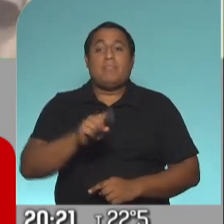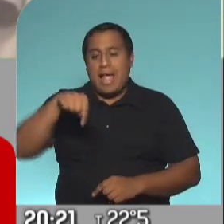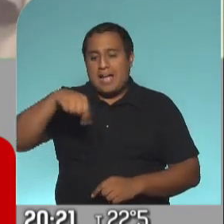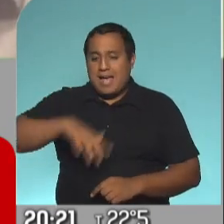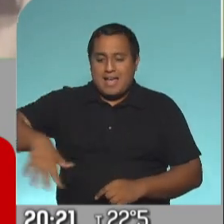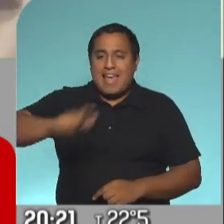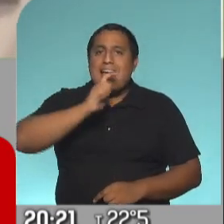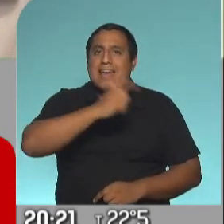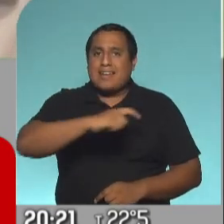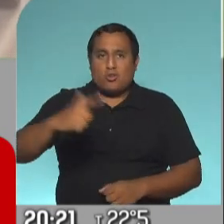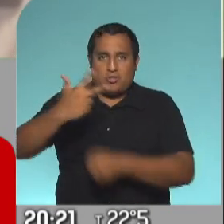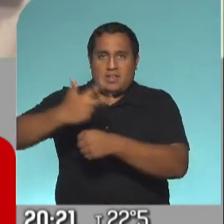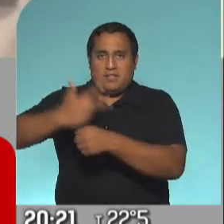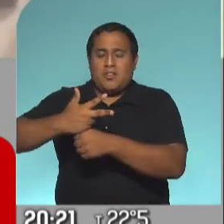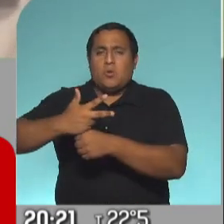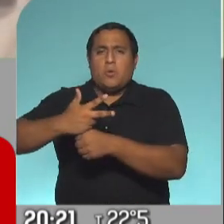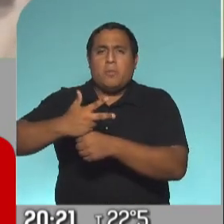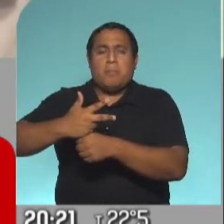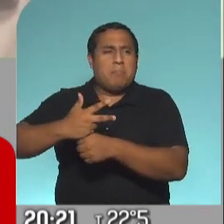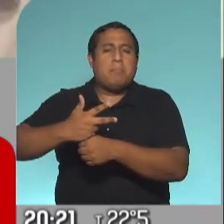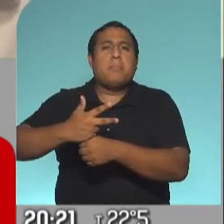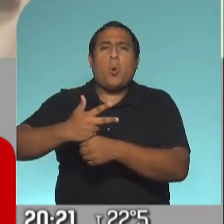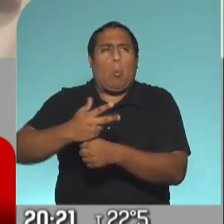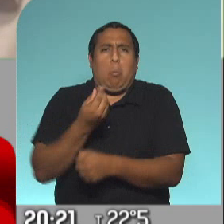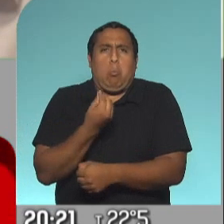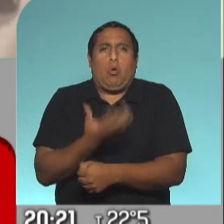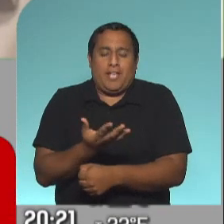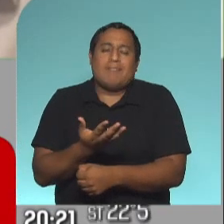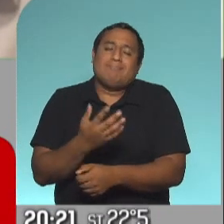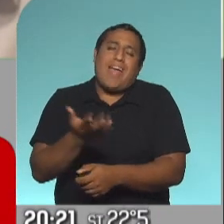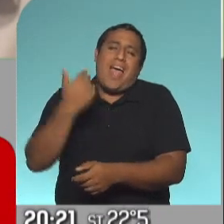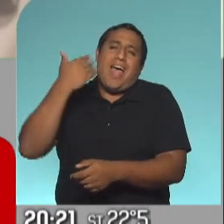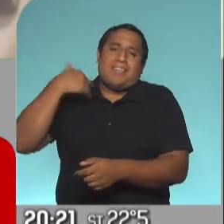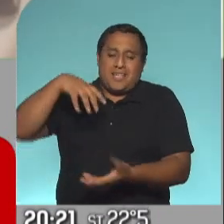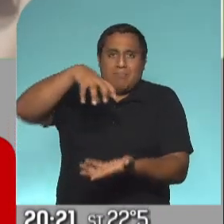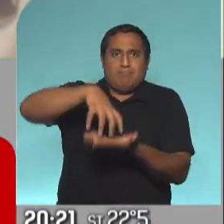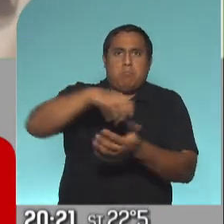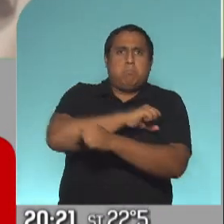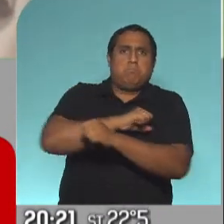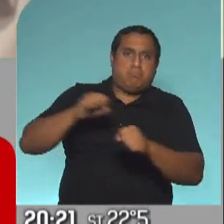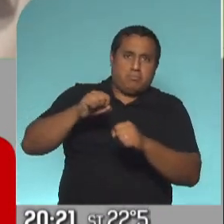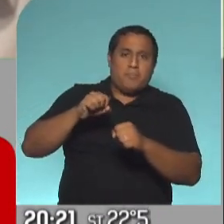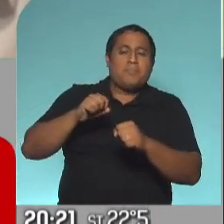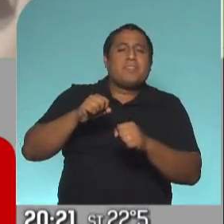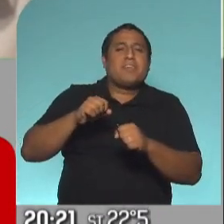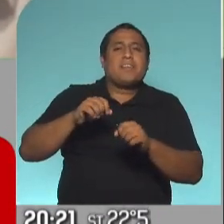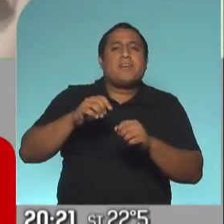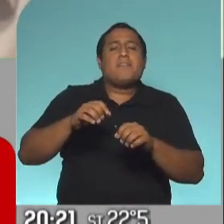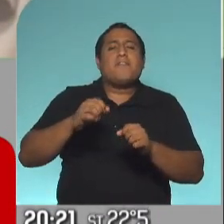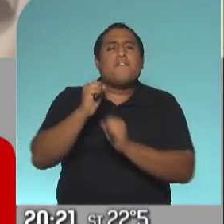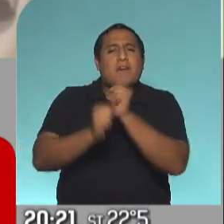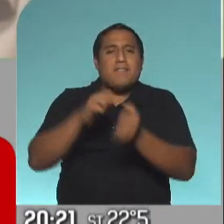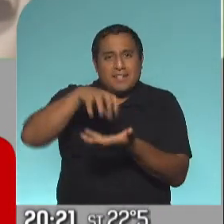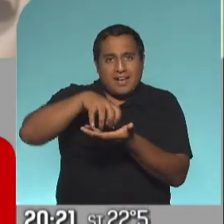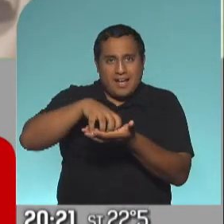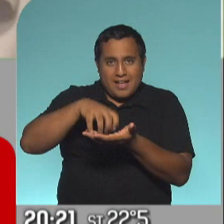Tercero. Y todo esto tiene un anclaje, obviamente, con lo que ocurrió en las explosiones de fábrica militar del año 95, ¿no?